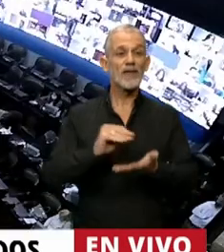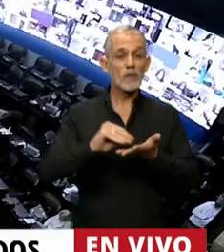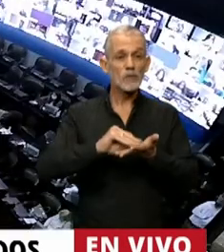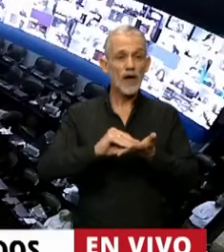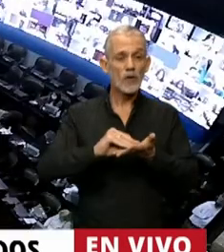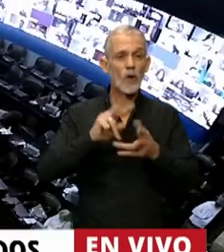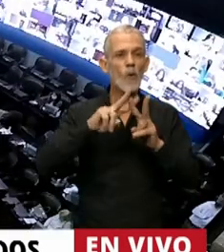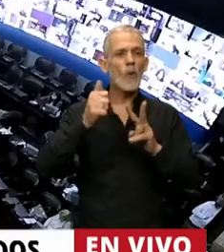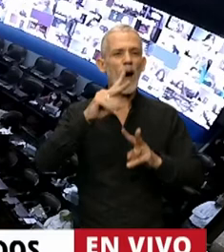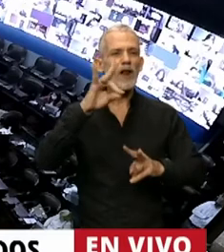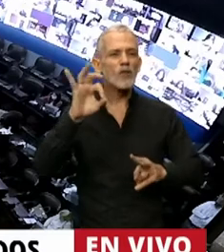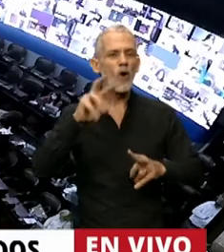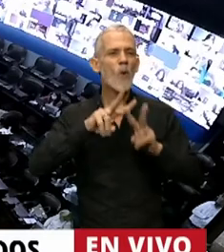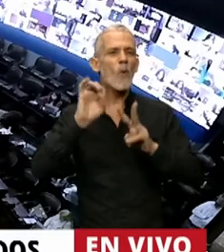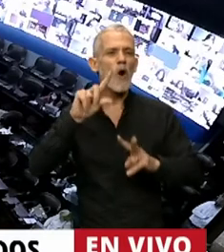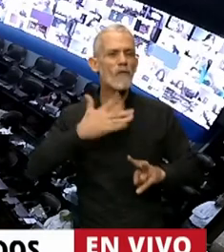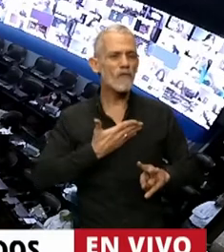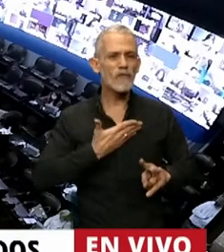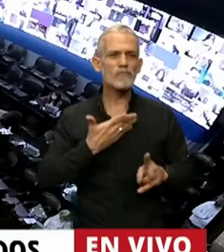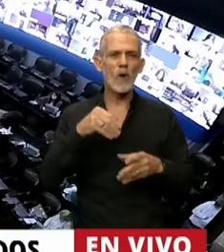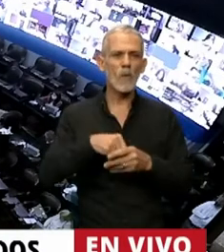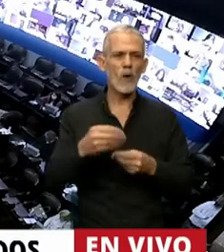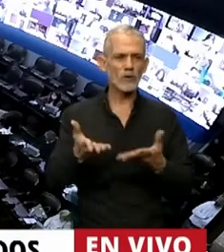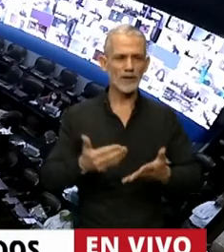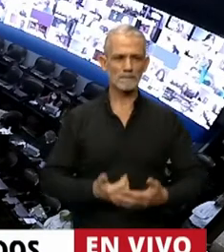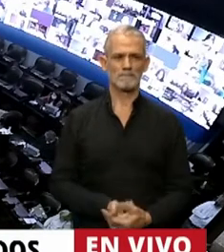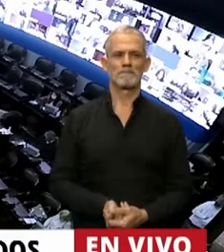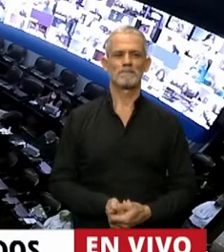Diputado Waldo Ezequiel Wolf, el sentido de su voto.